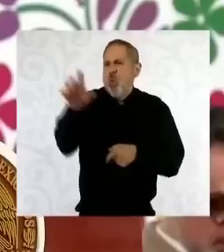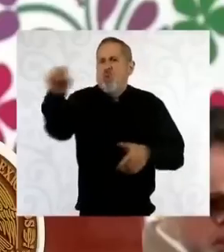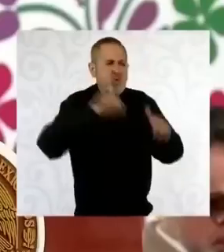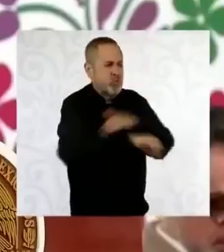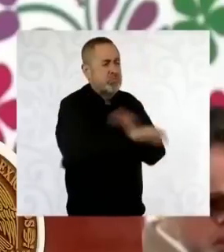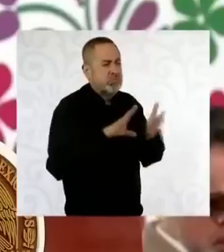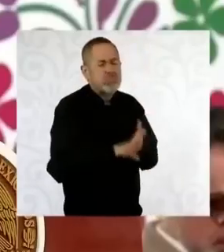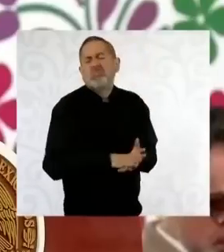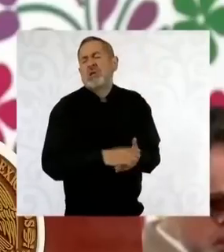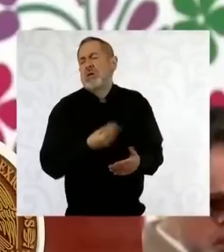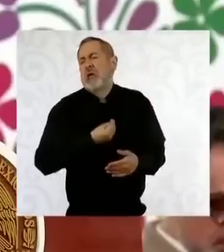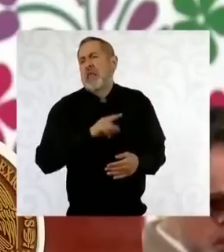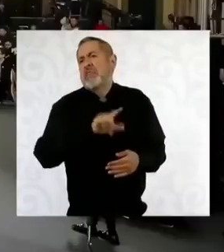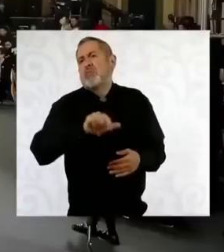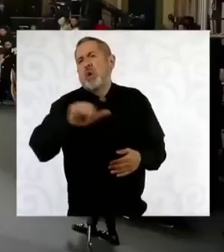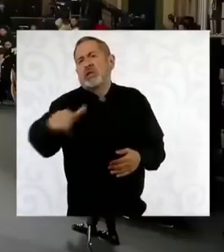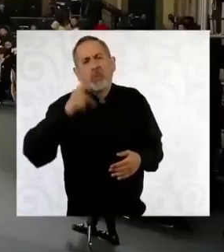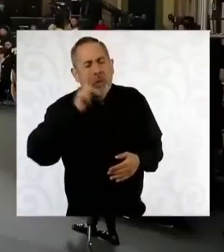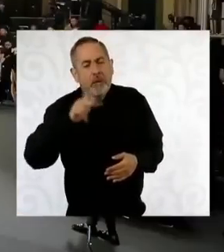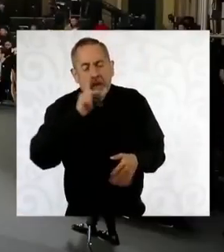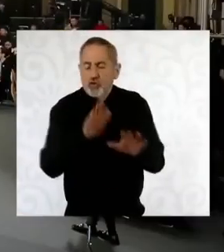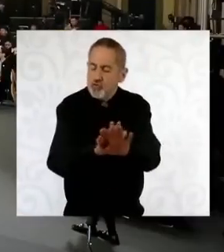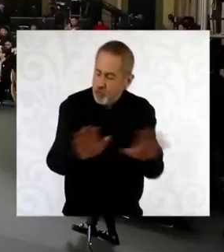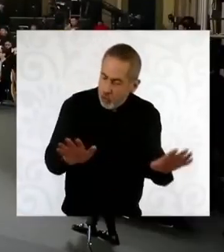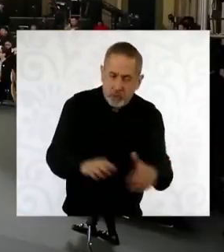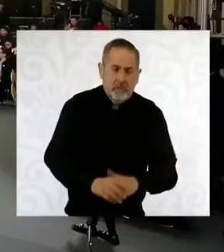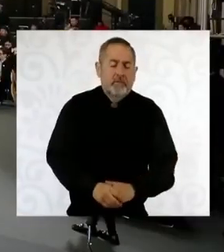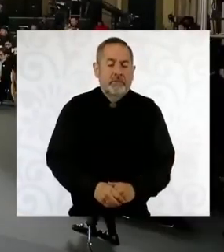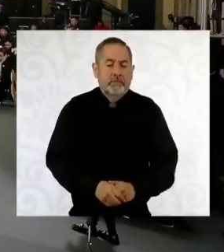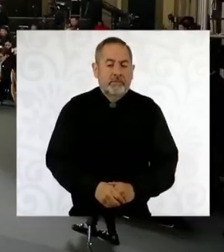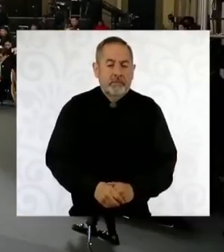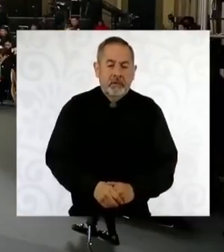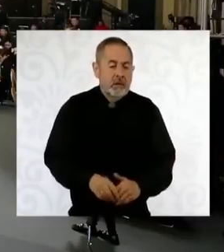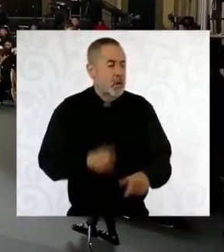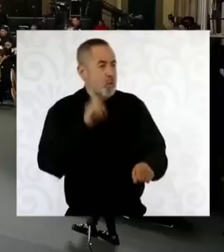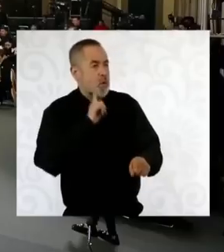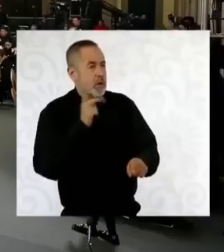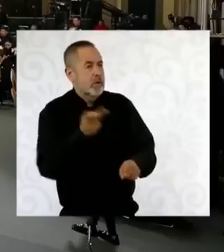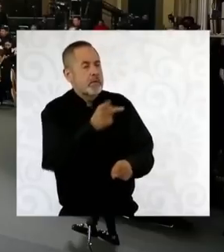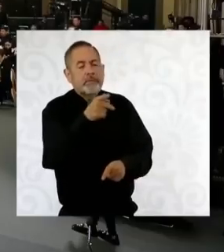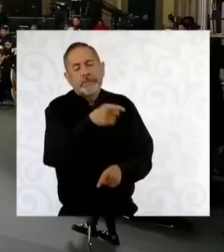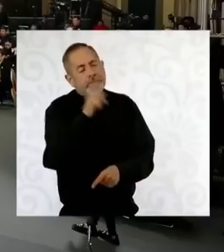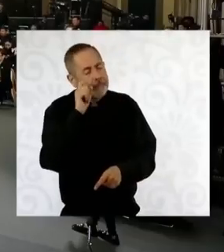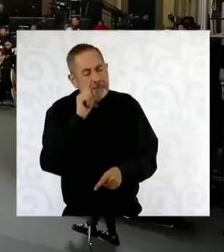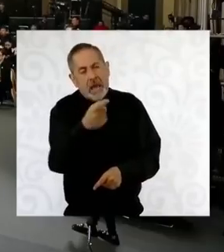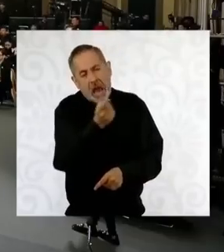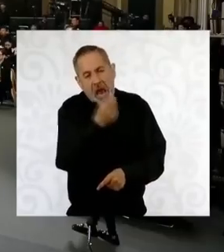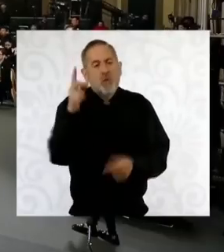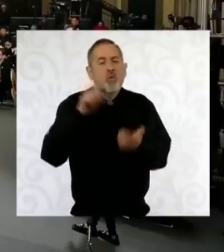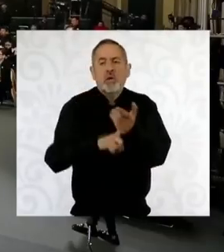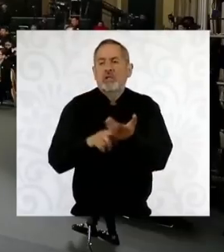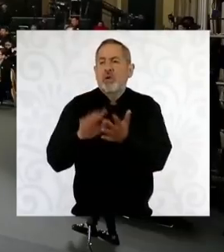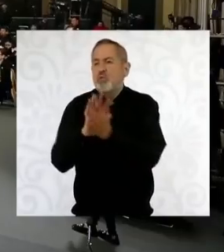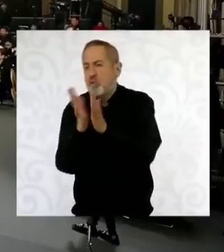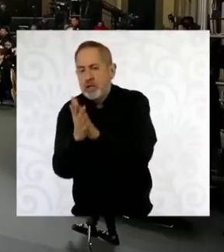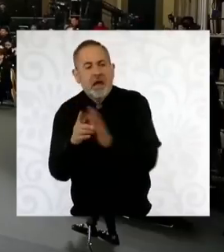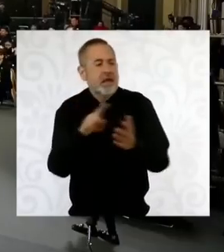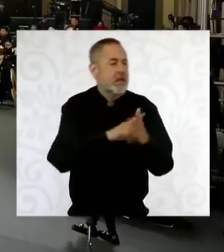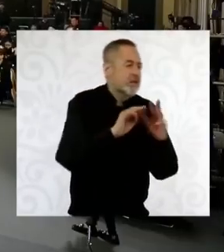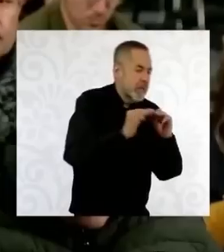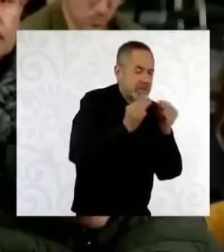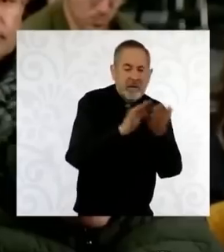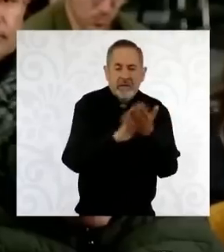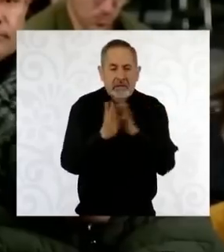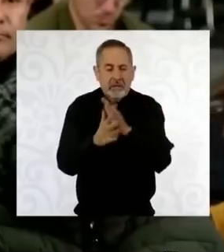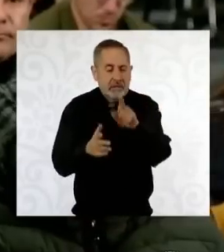menos. Bien, precisamente sobre esta situación de colusión entre autoridades y entre algunas autoridades y grupos criminales,